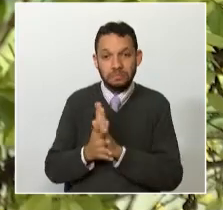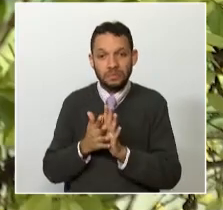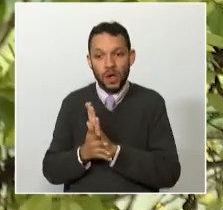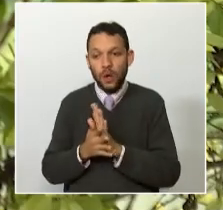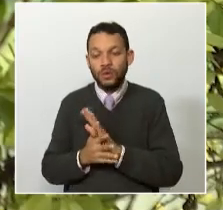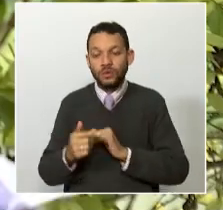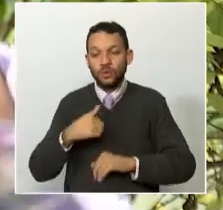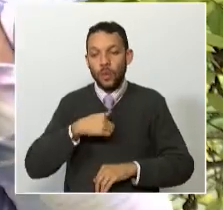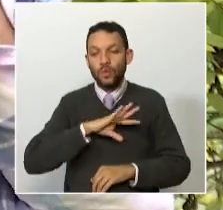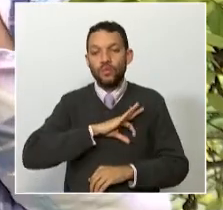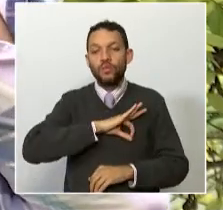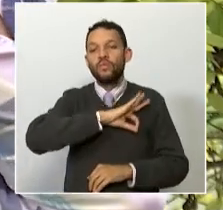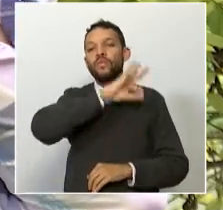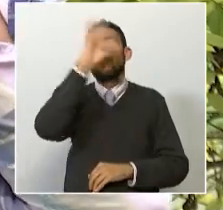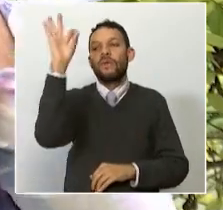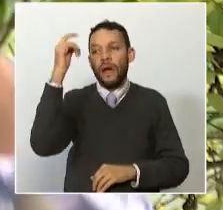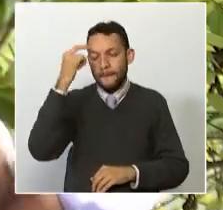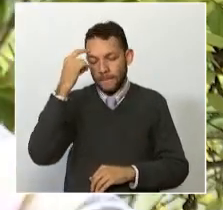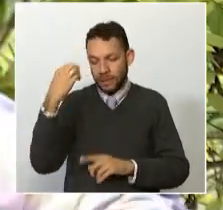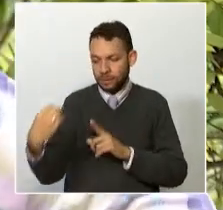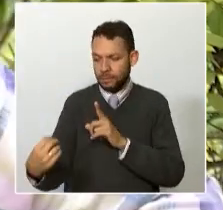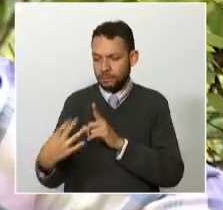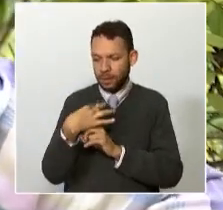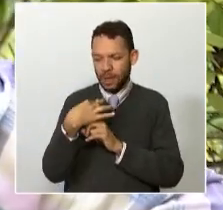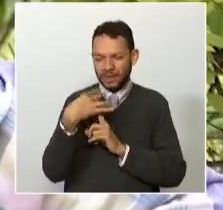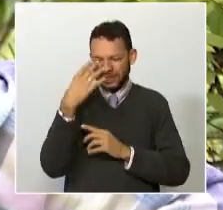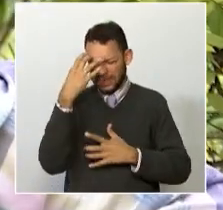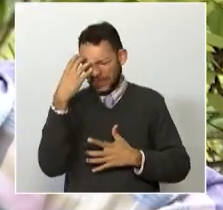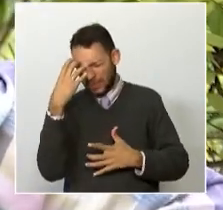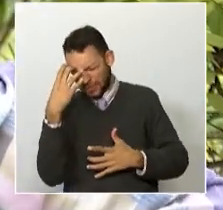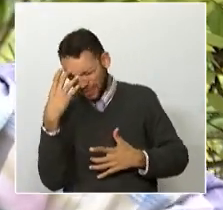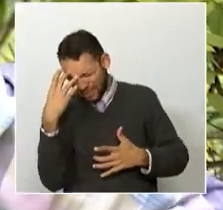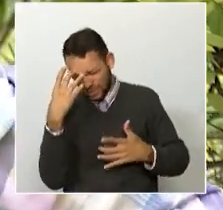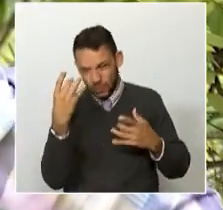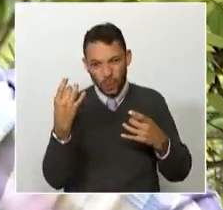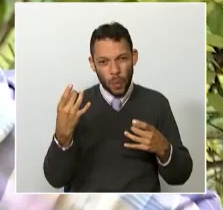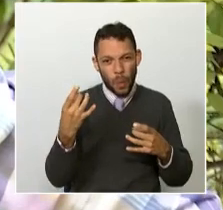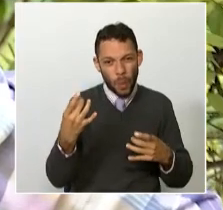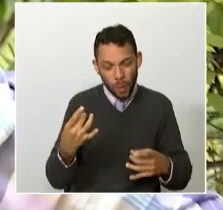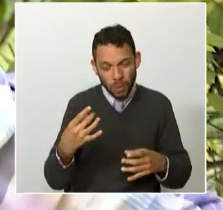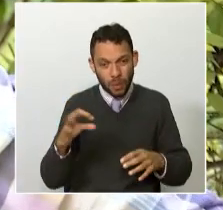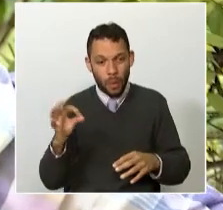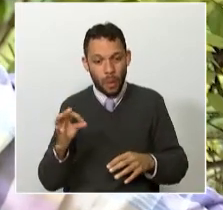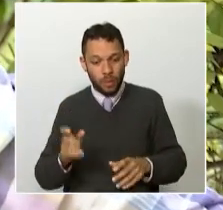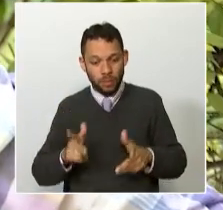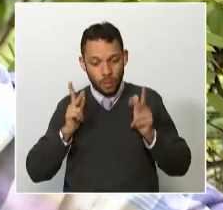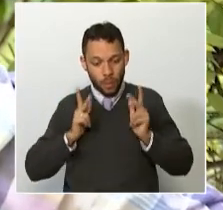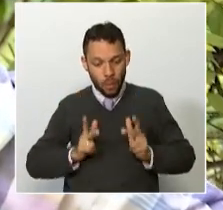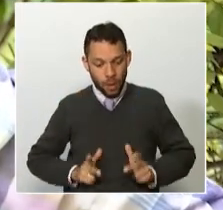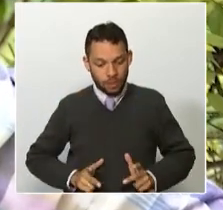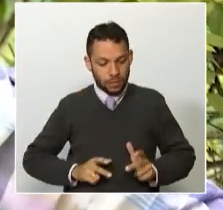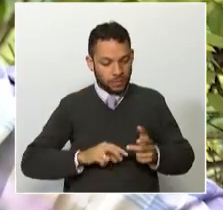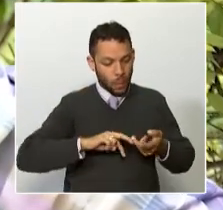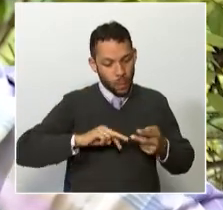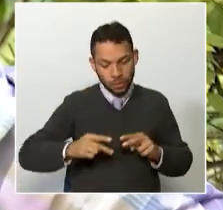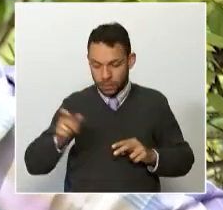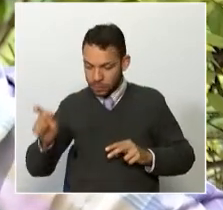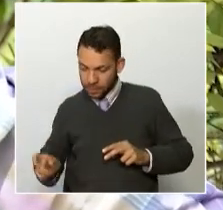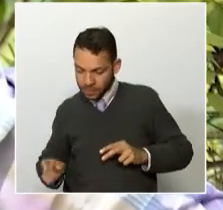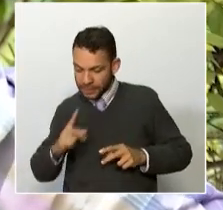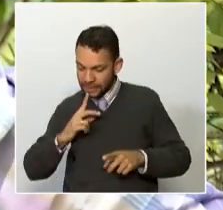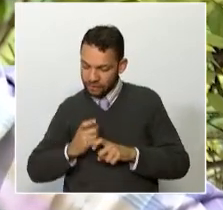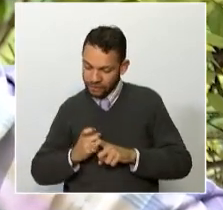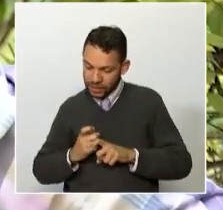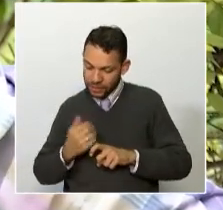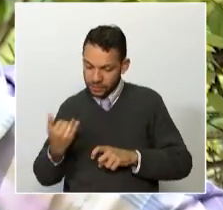nunca me imaginé que esto fuera a pegarme por acá en la cabeza y a ser tan sintomático, o en otra parte del cuerpo. Y ahí es donde el